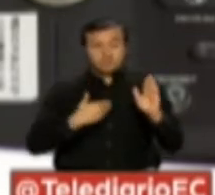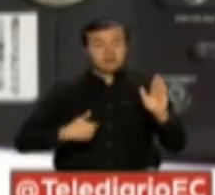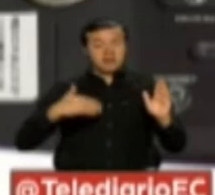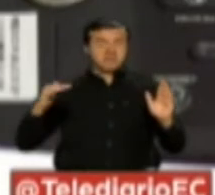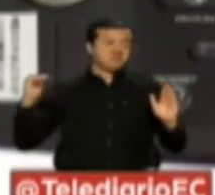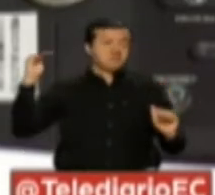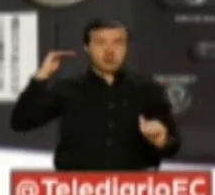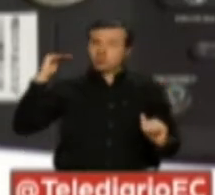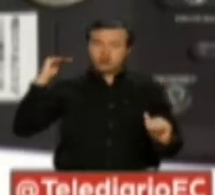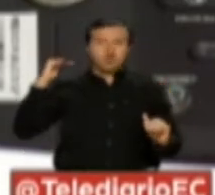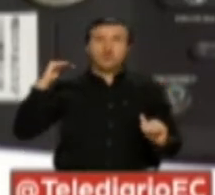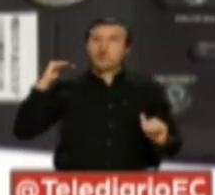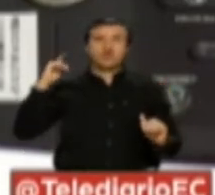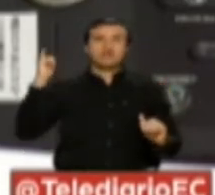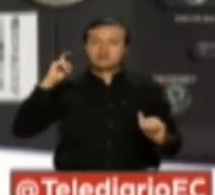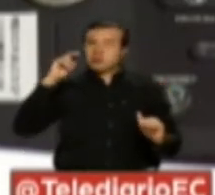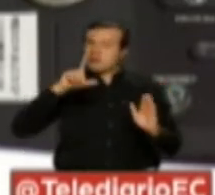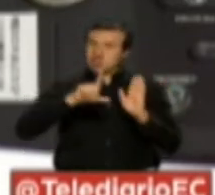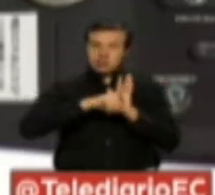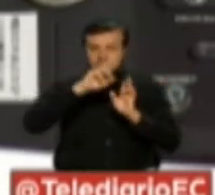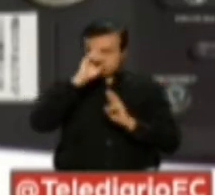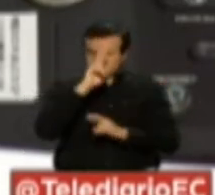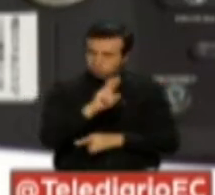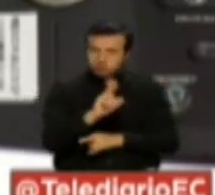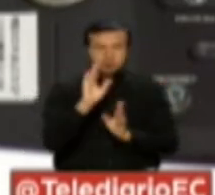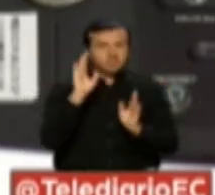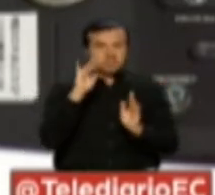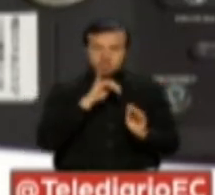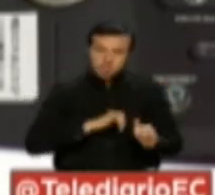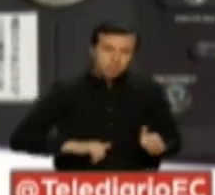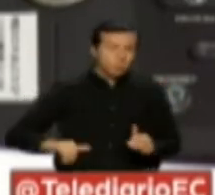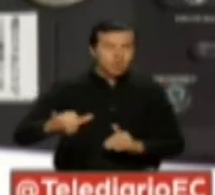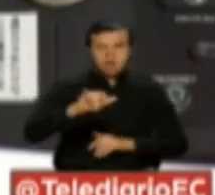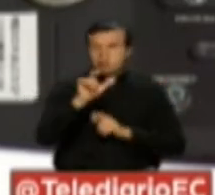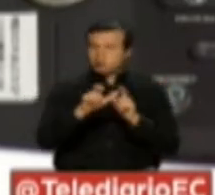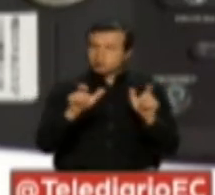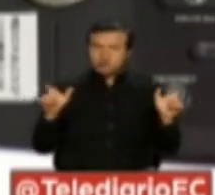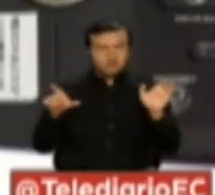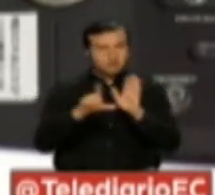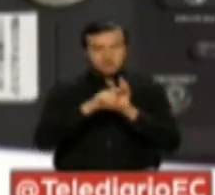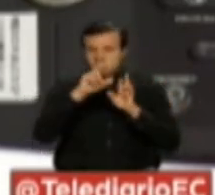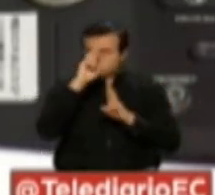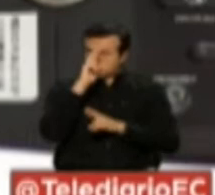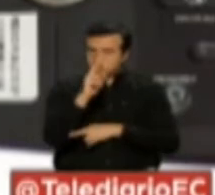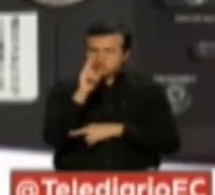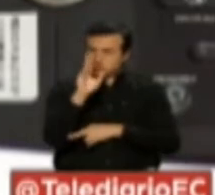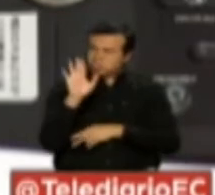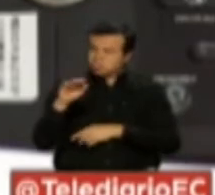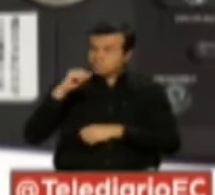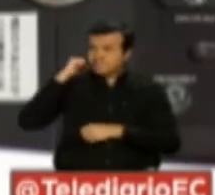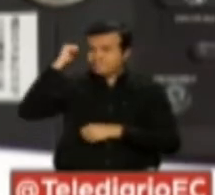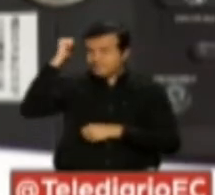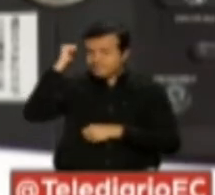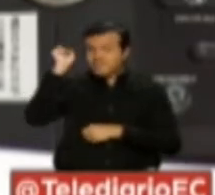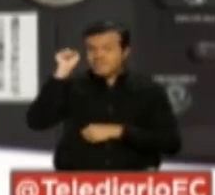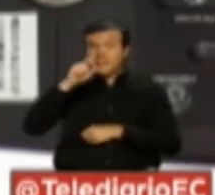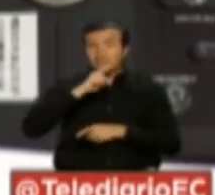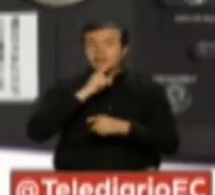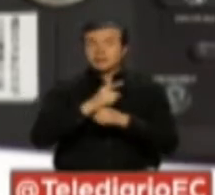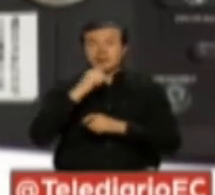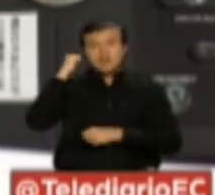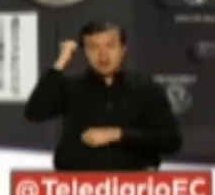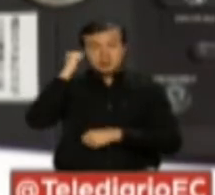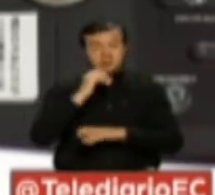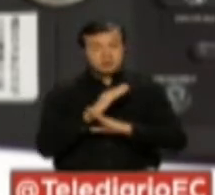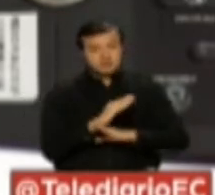también tiene que respetar la igualdad ante la ley. Todos los ciudadanos somos iguales y él tendrá todo el derecho de ejercer su derecho a